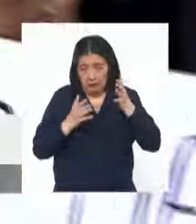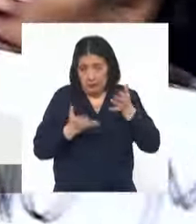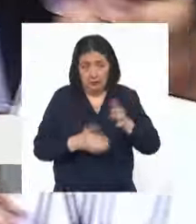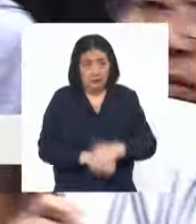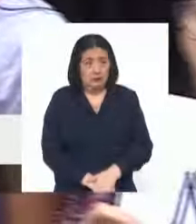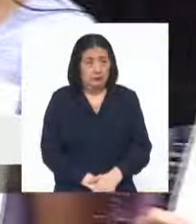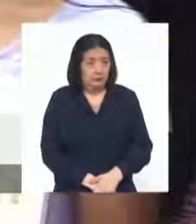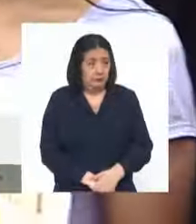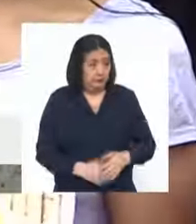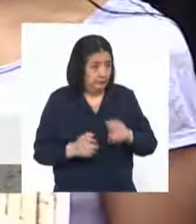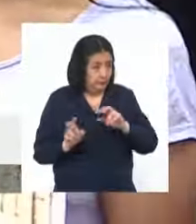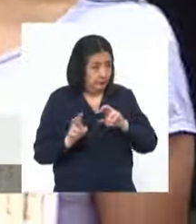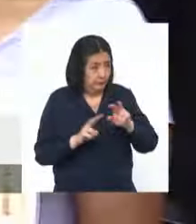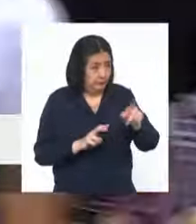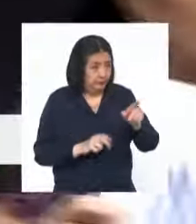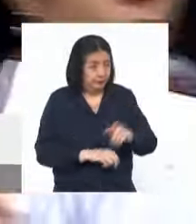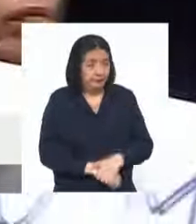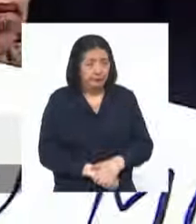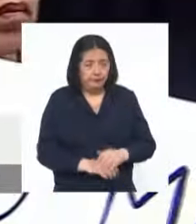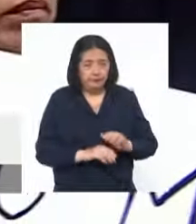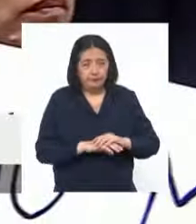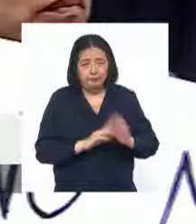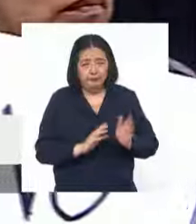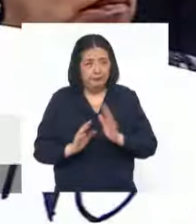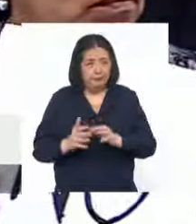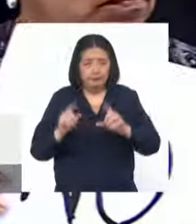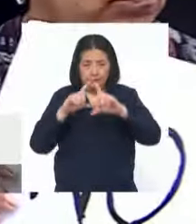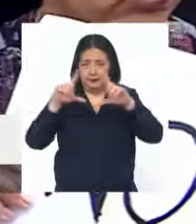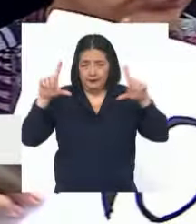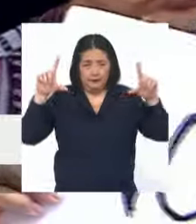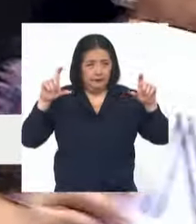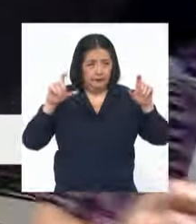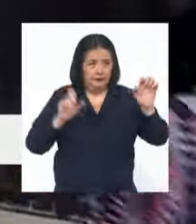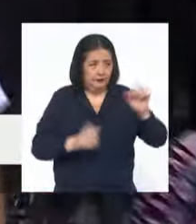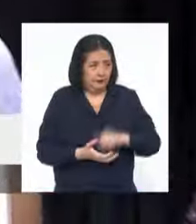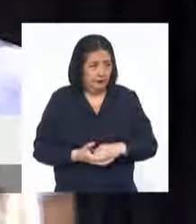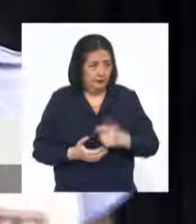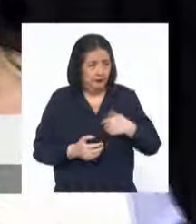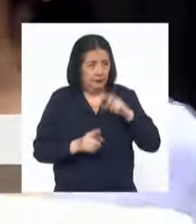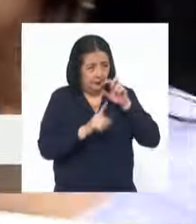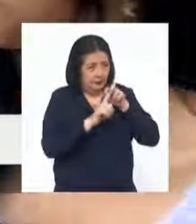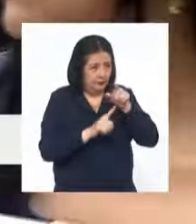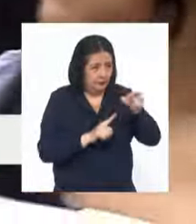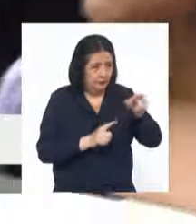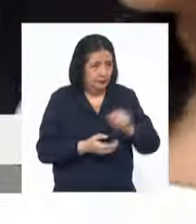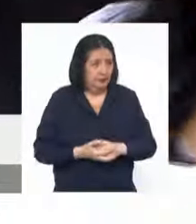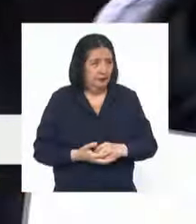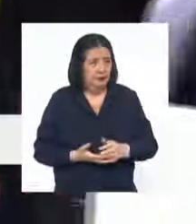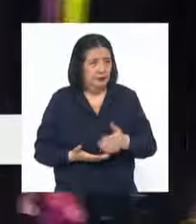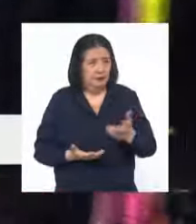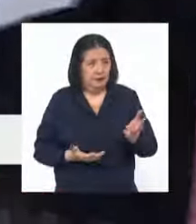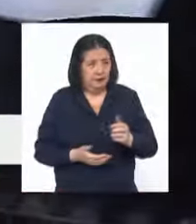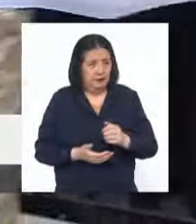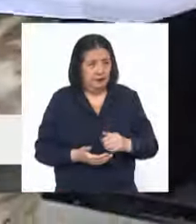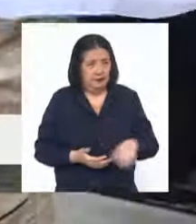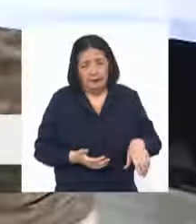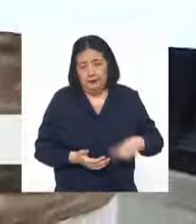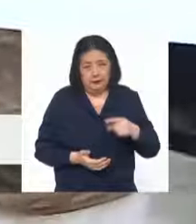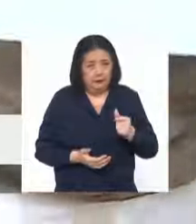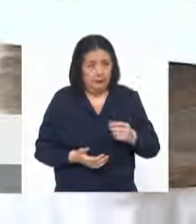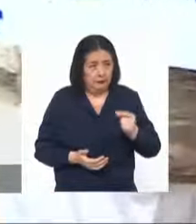Tal como puedes ver, incluso han preparado unos afiches para poder ubicar ubicarlo para que tengan una referencia de